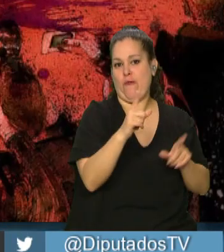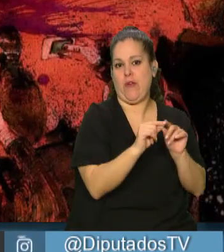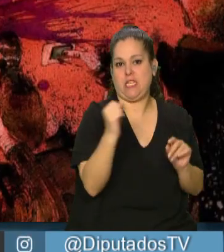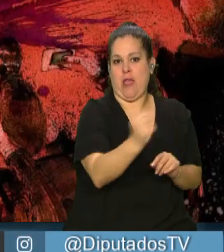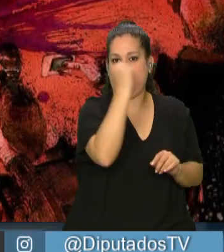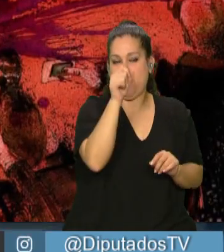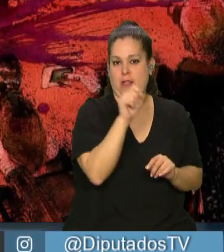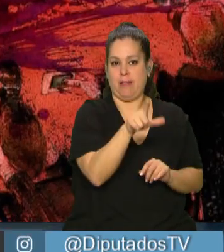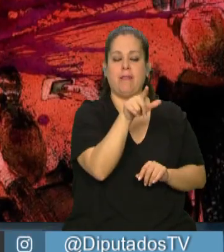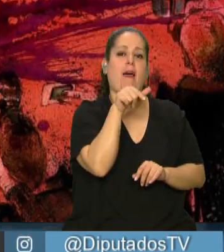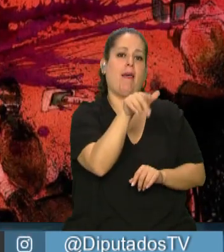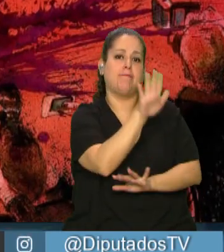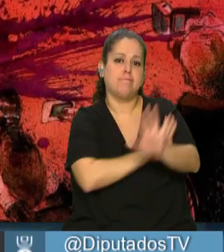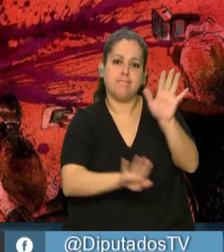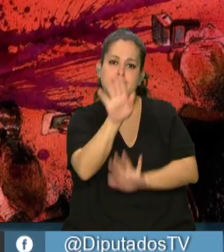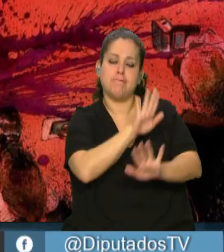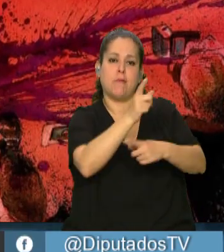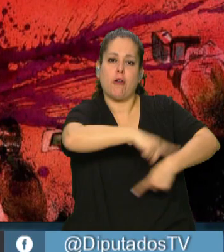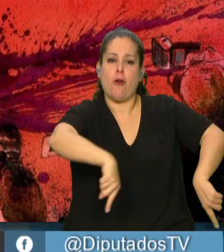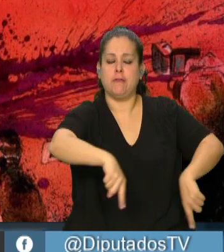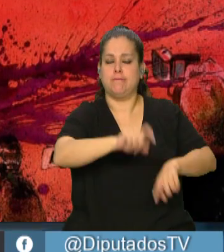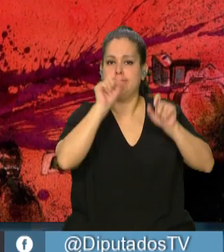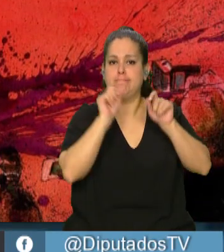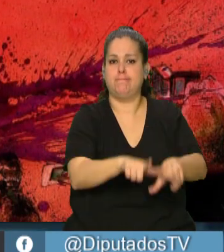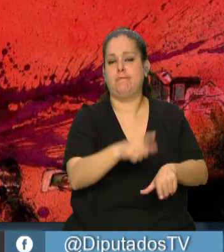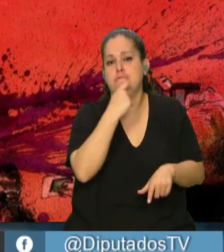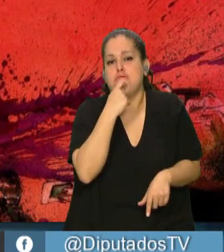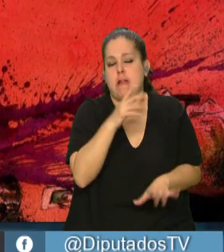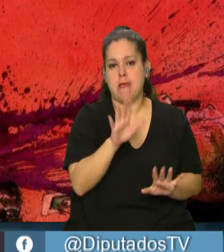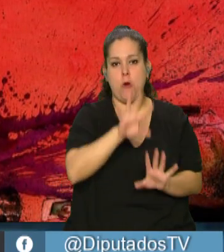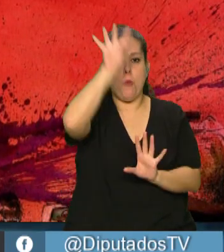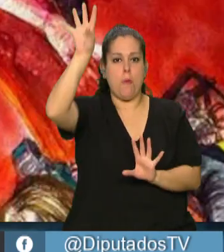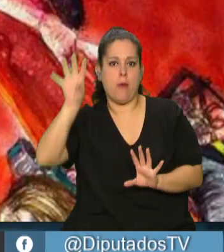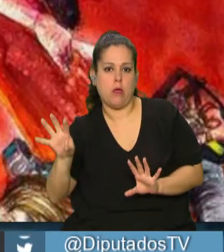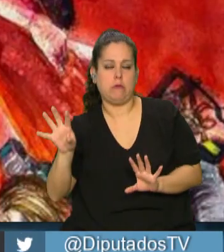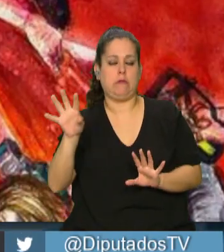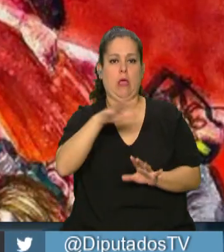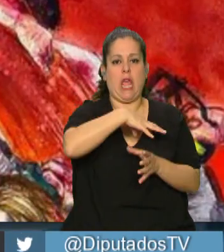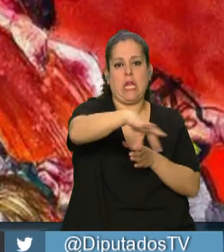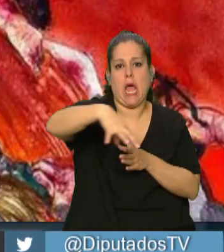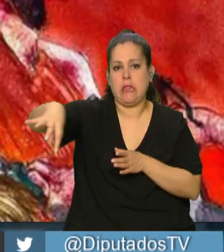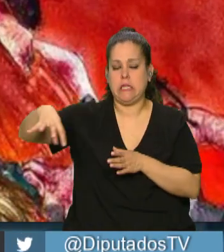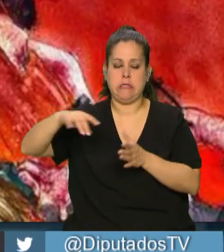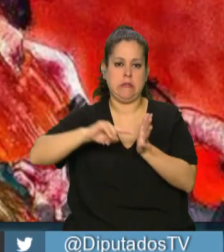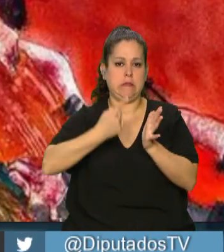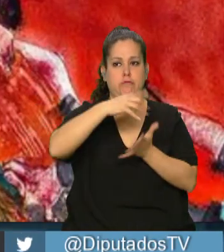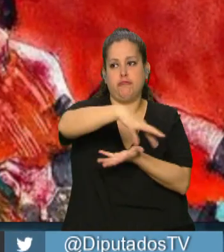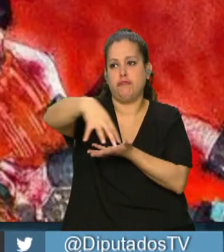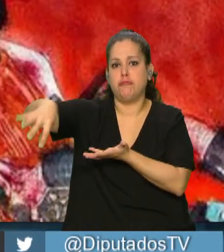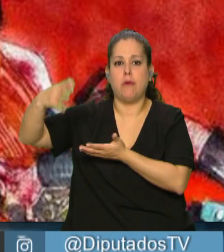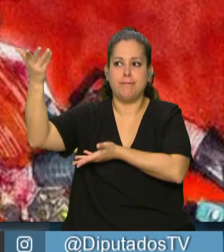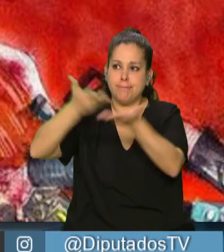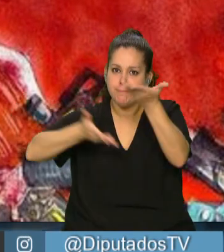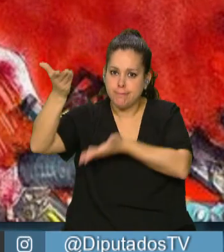contenido federal. Hacemos que las provincias y los distritos participen. Y bueno, también tenemos